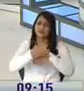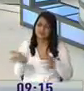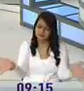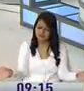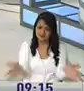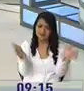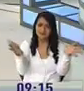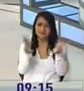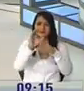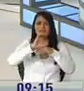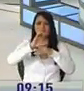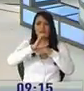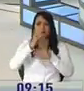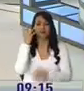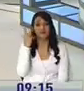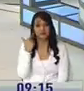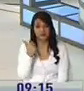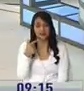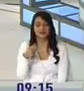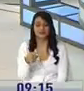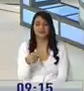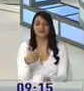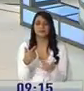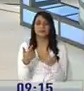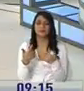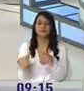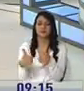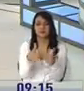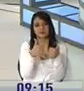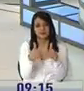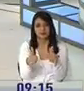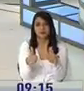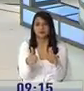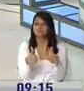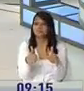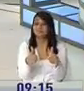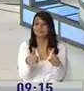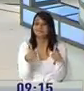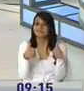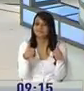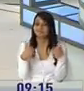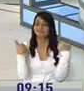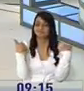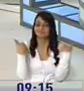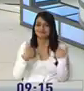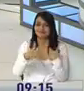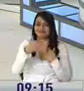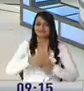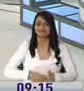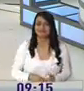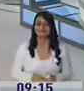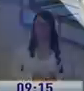una fecha más de estas eliminatorias que seguro nos traerán muchas pero muchas